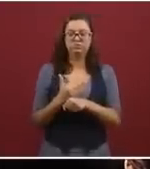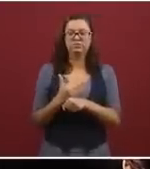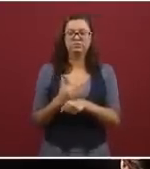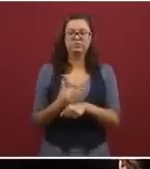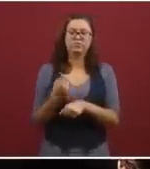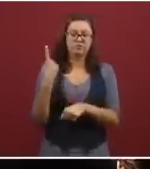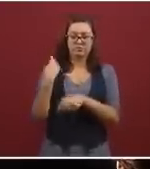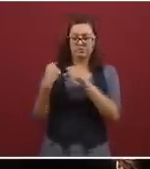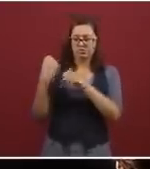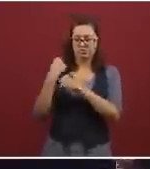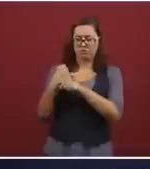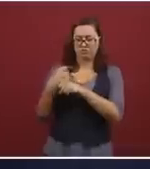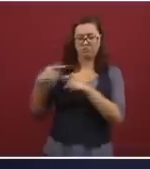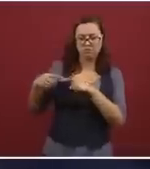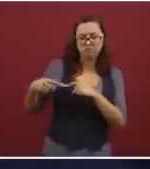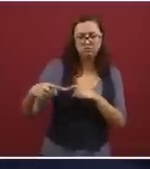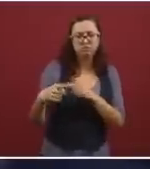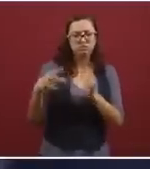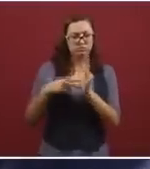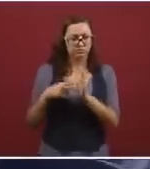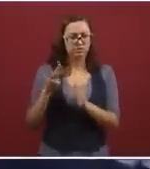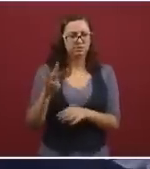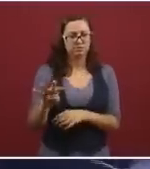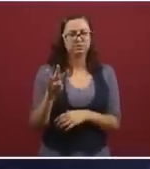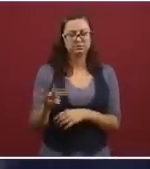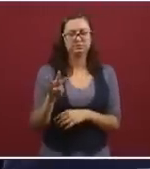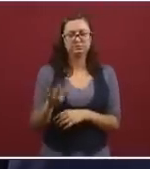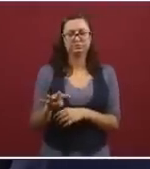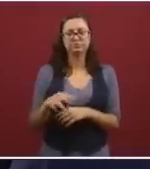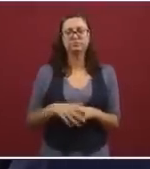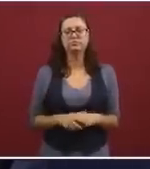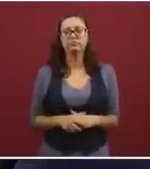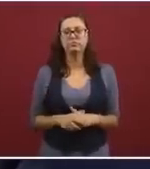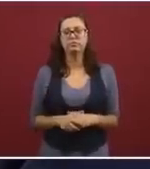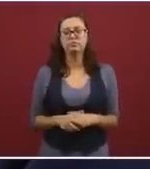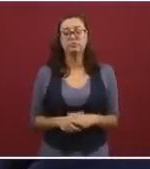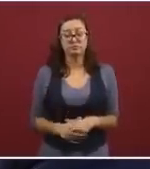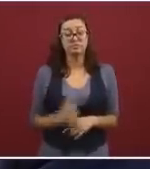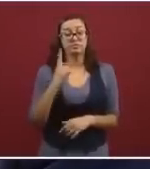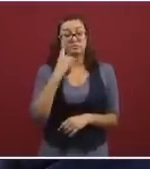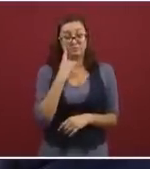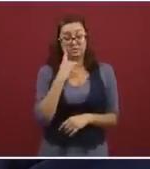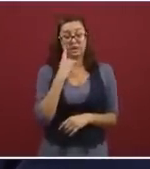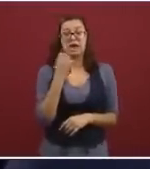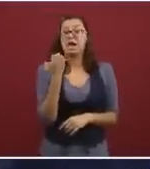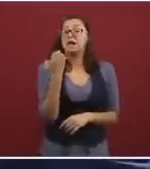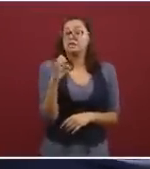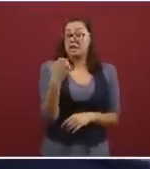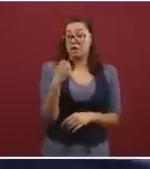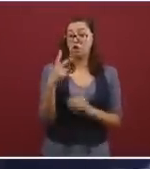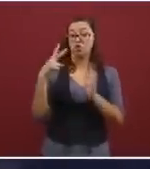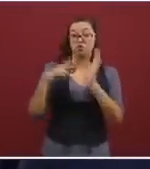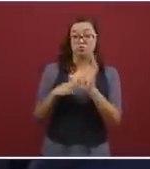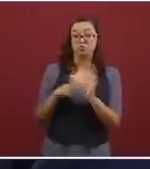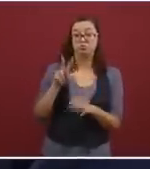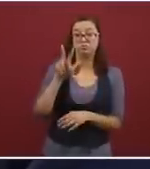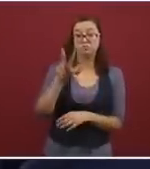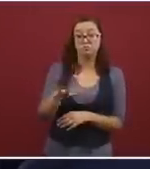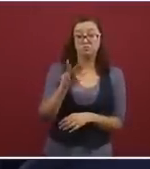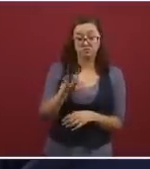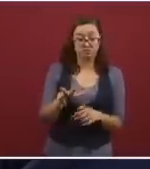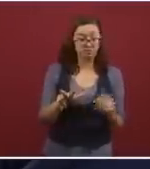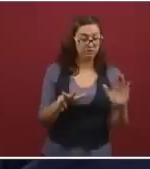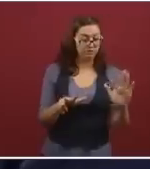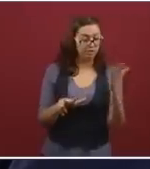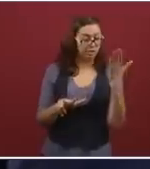este año. Aquí también hay que señalar que en enero del 2018 contra enero del 2019